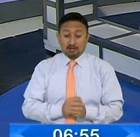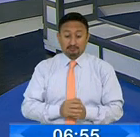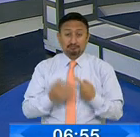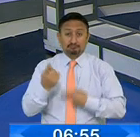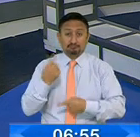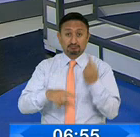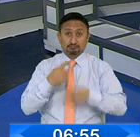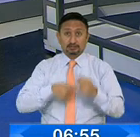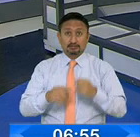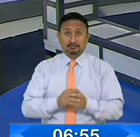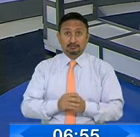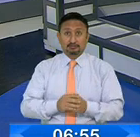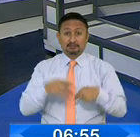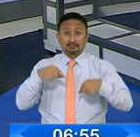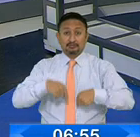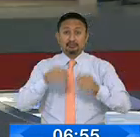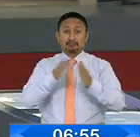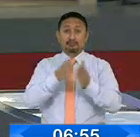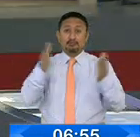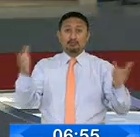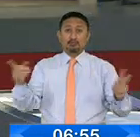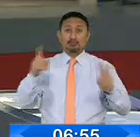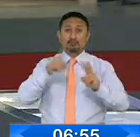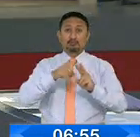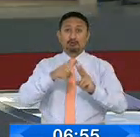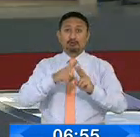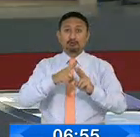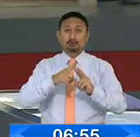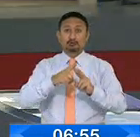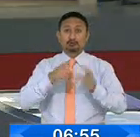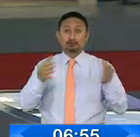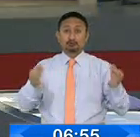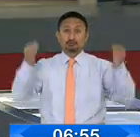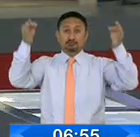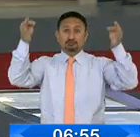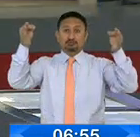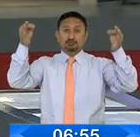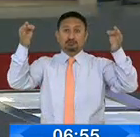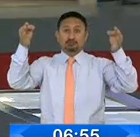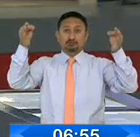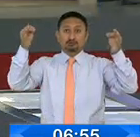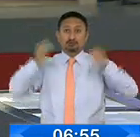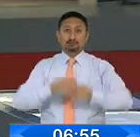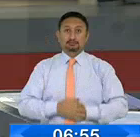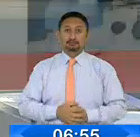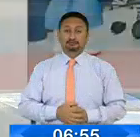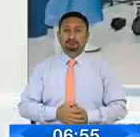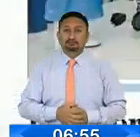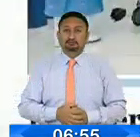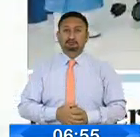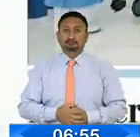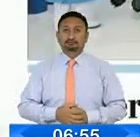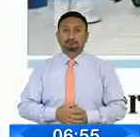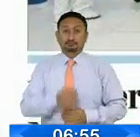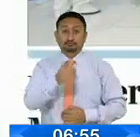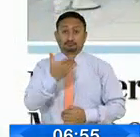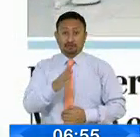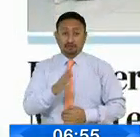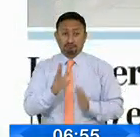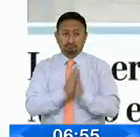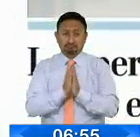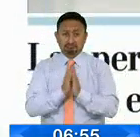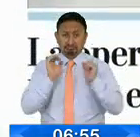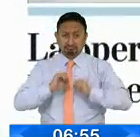la edición pues del diario El Comercio, que lo estamos viendo en pantalla, usted ya lo puede